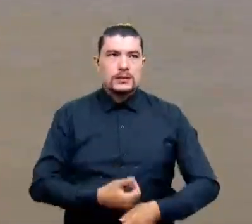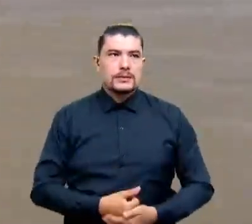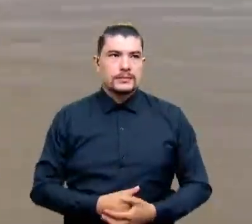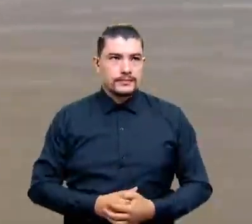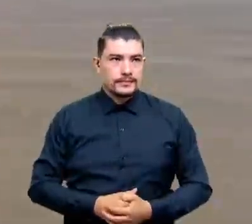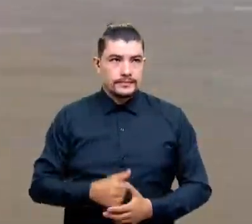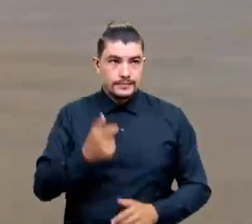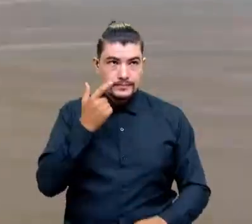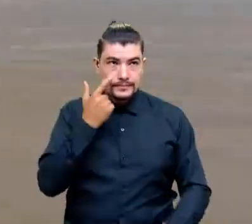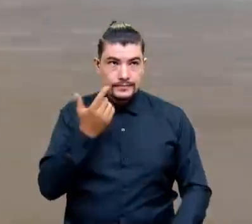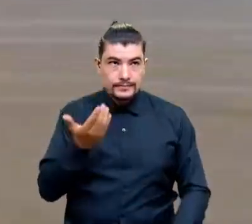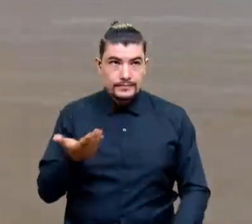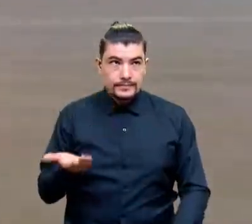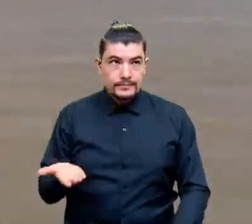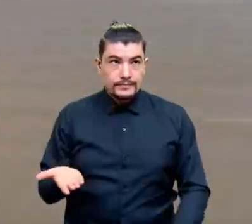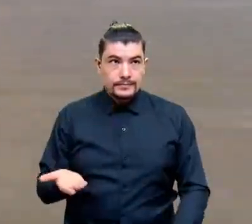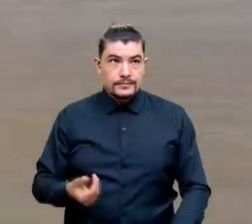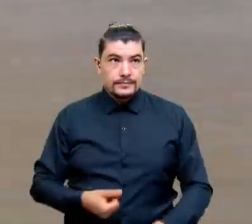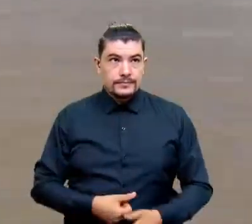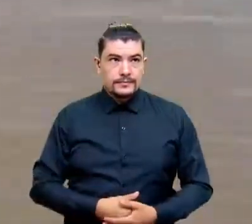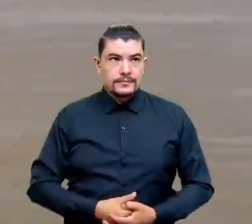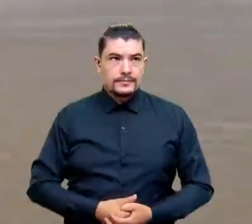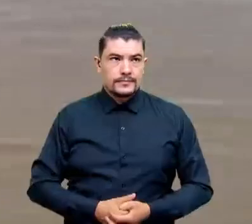Ya no tiene más de 10 metros,